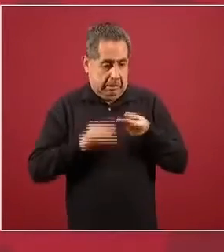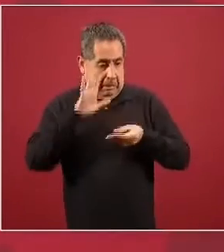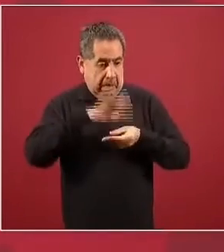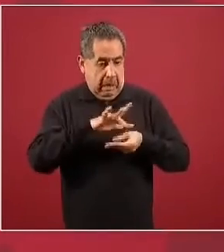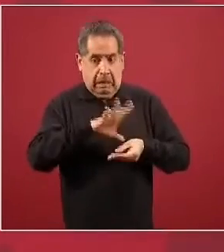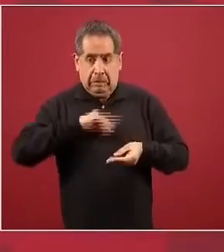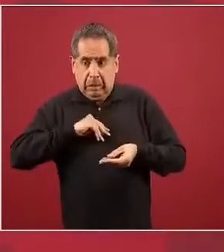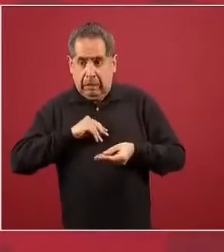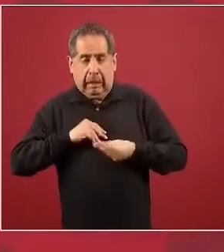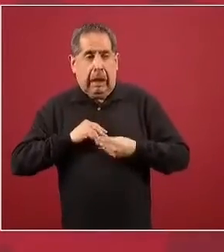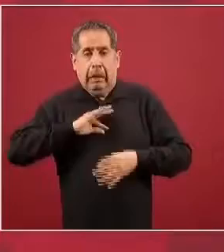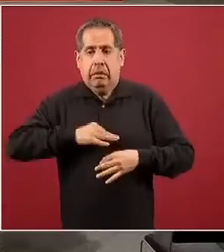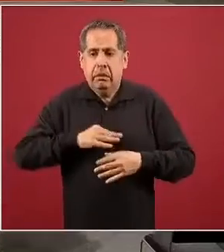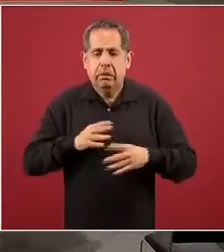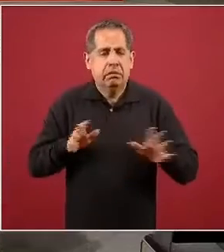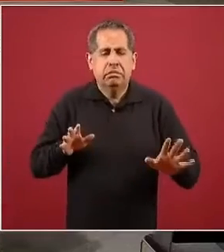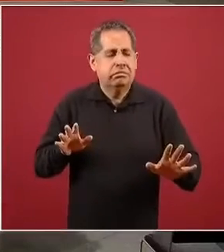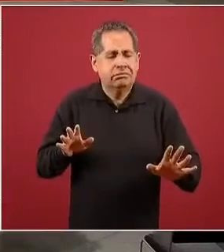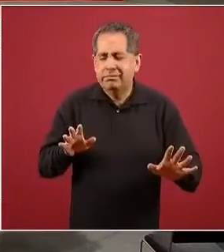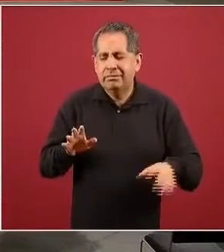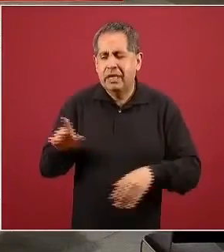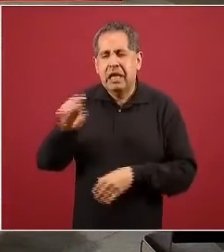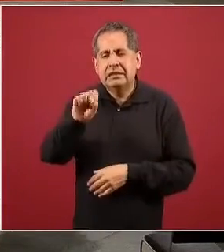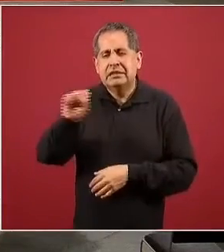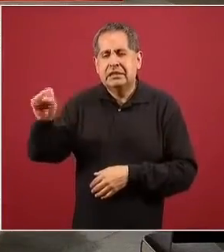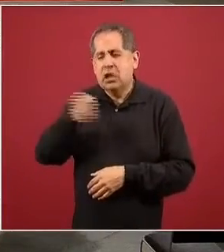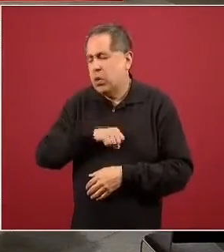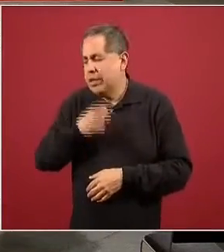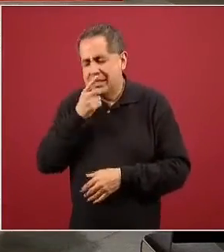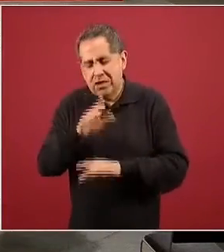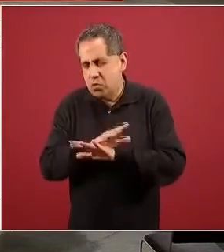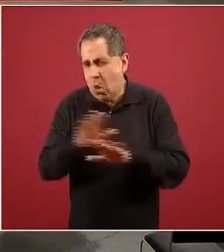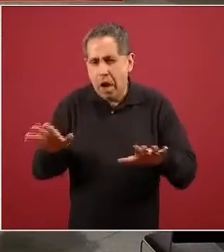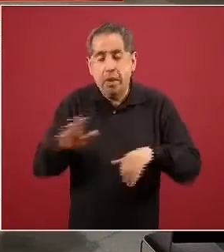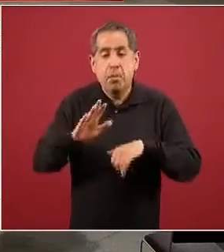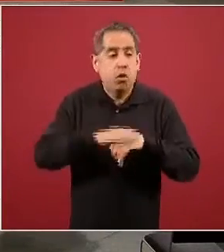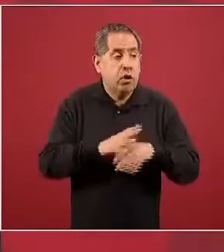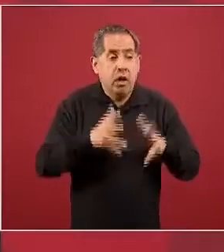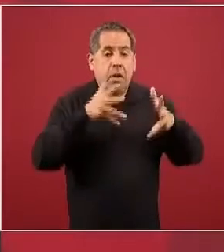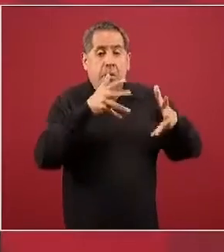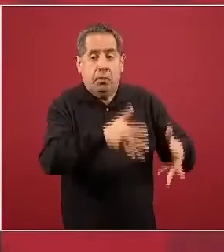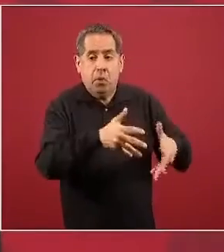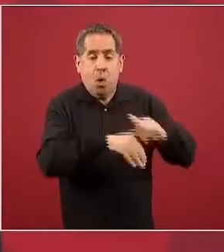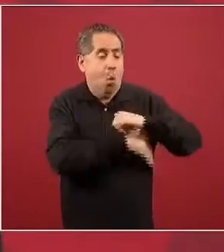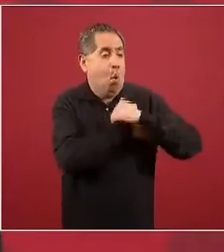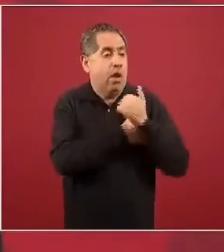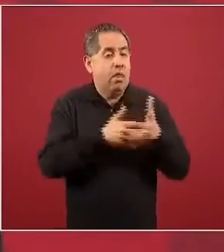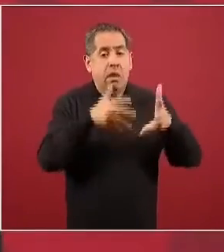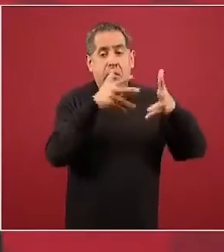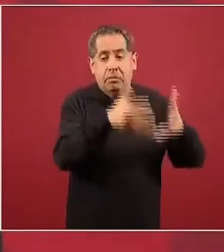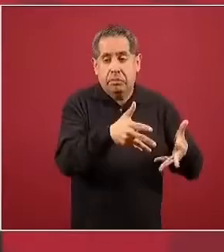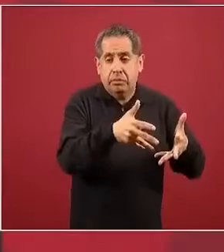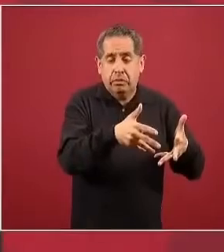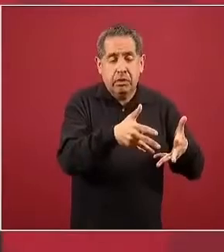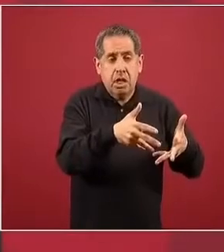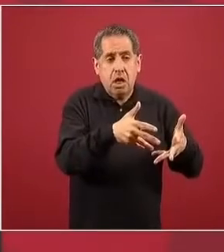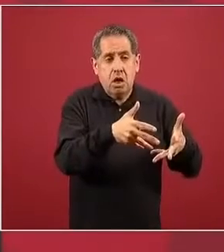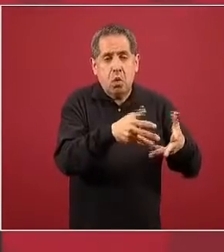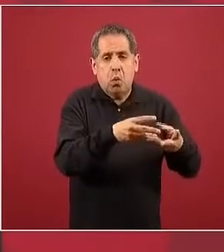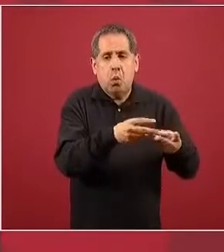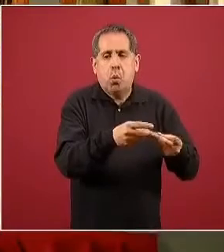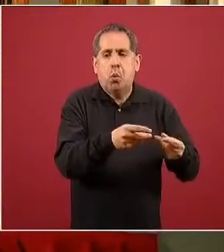la Secretaría de Salud y me dicen que de ninguna manera, que porque el tiempo que permanecen en bodega es suficiente para